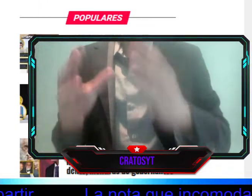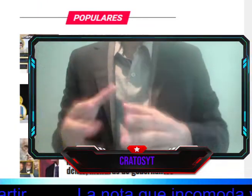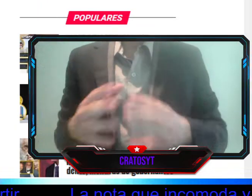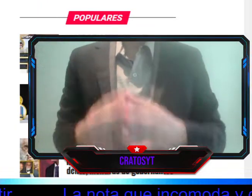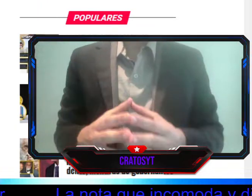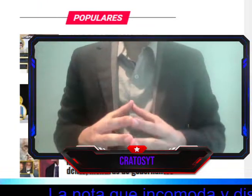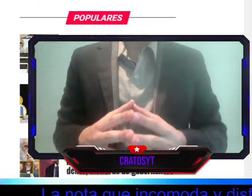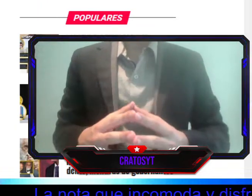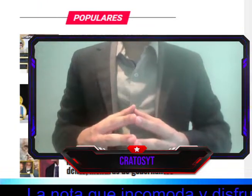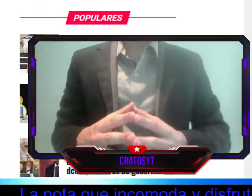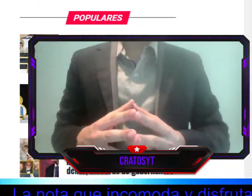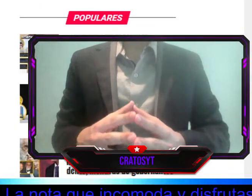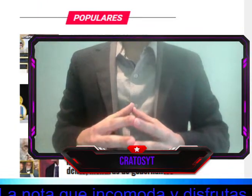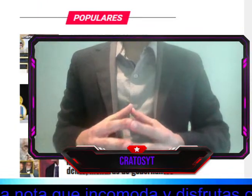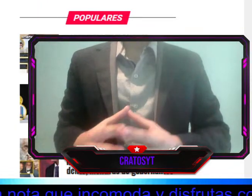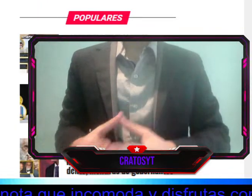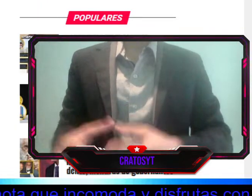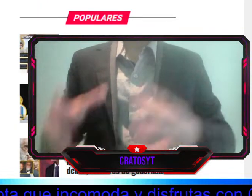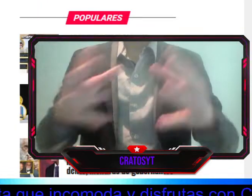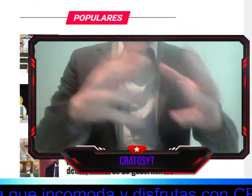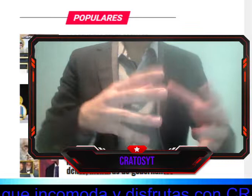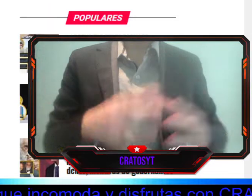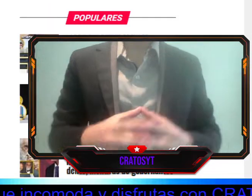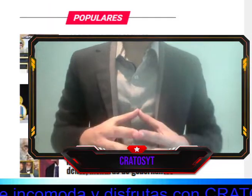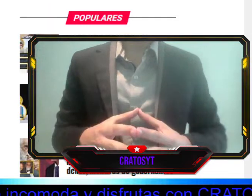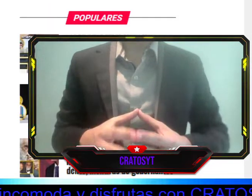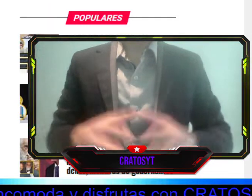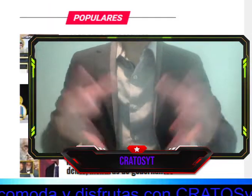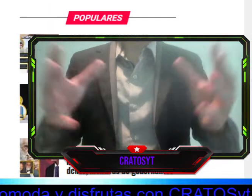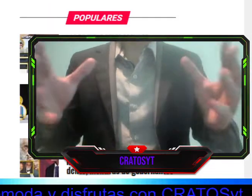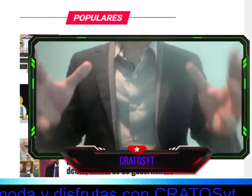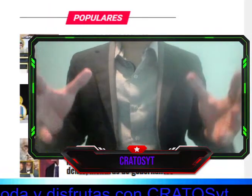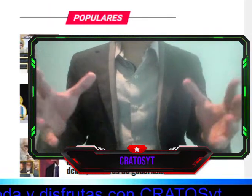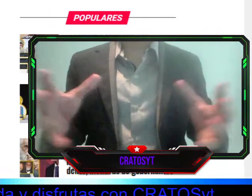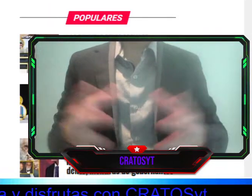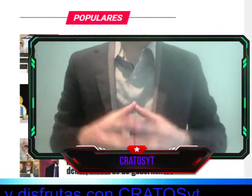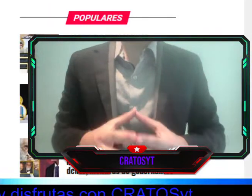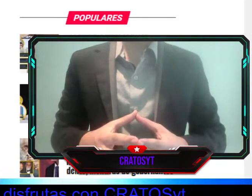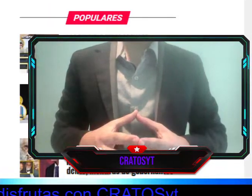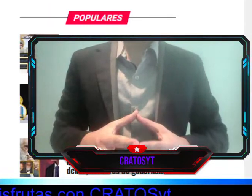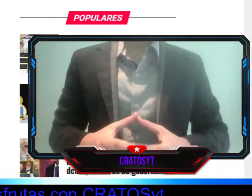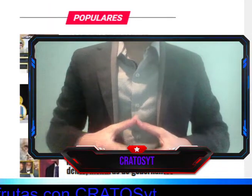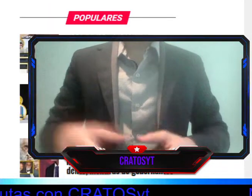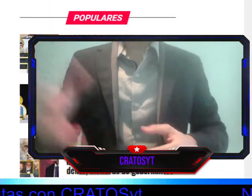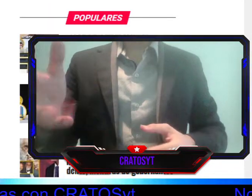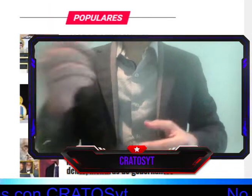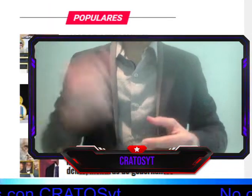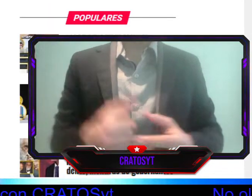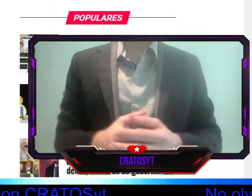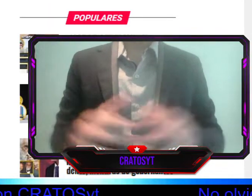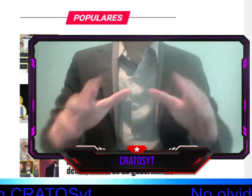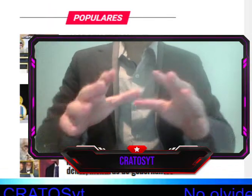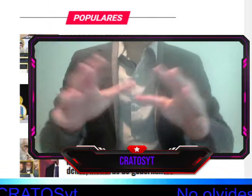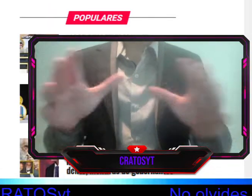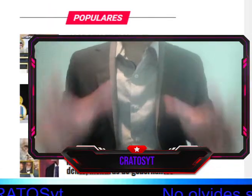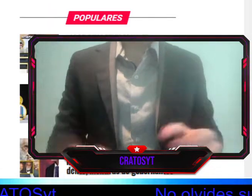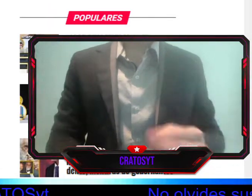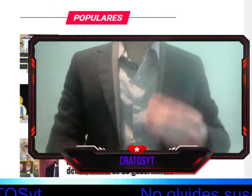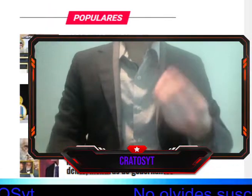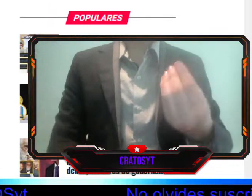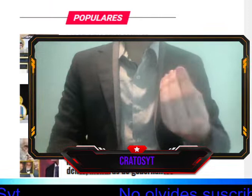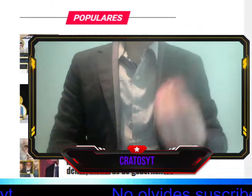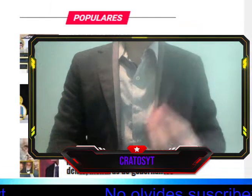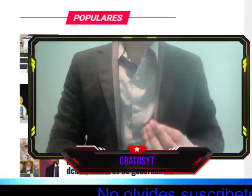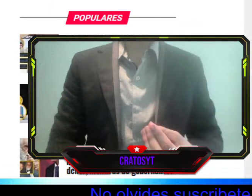pero nunca se ataca a gente como el gobernador de Michoacán o al gobernador de Jalisco o al tema de Guanajuato. Nunca se ataca a